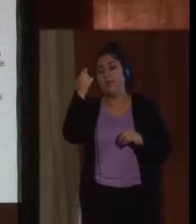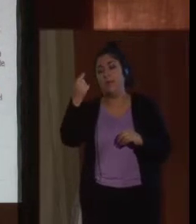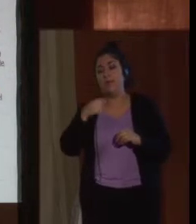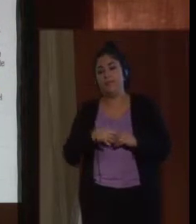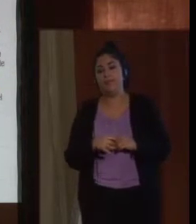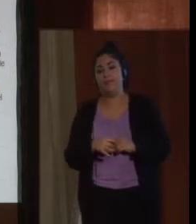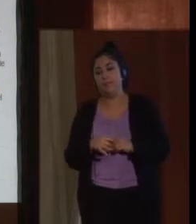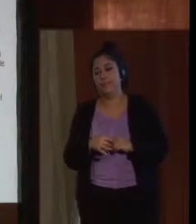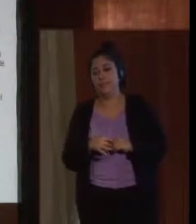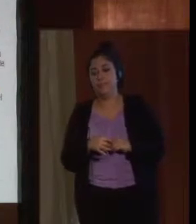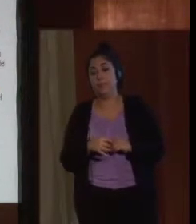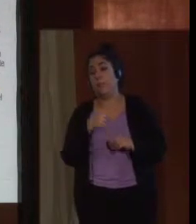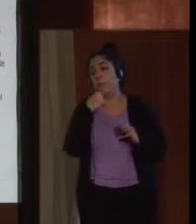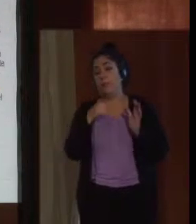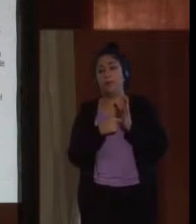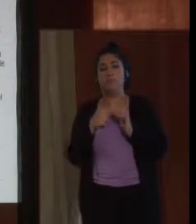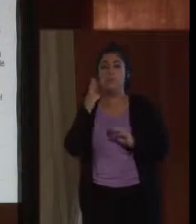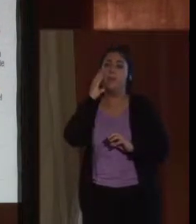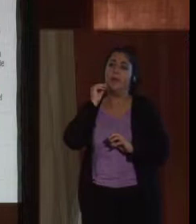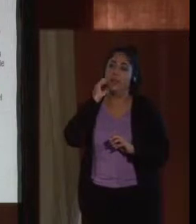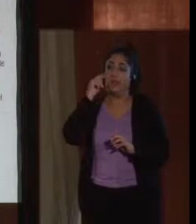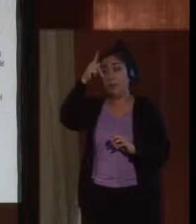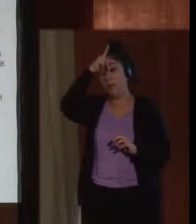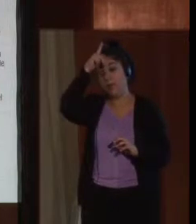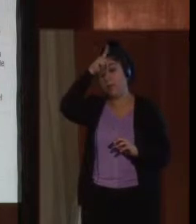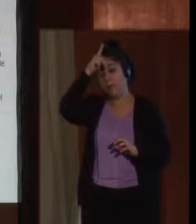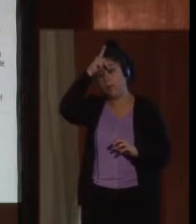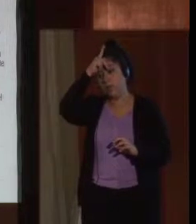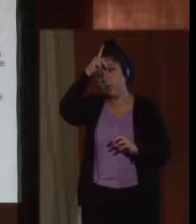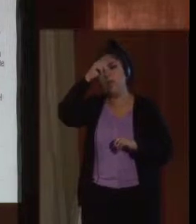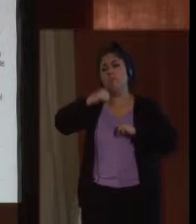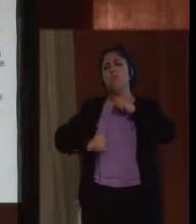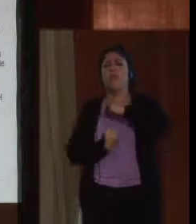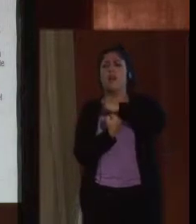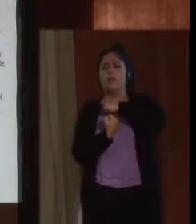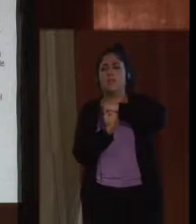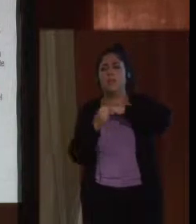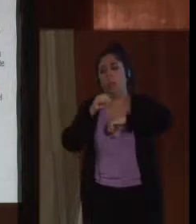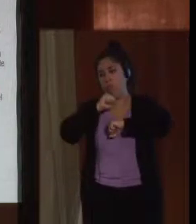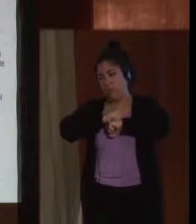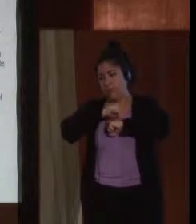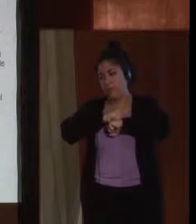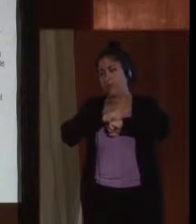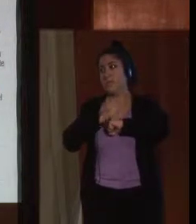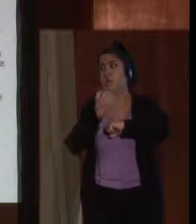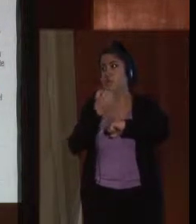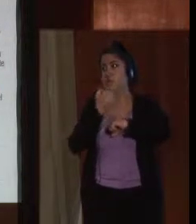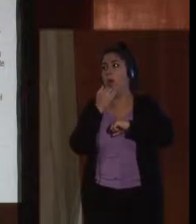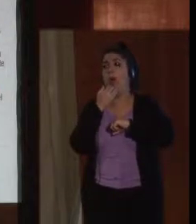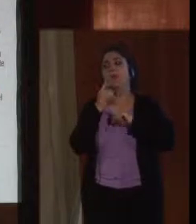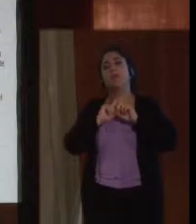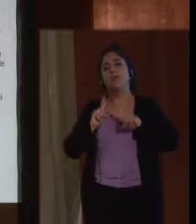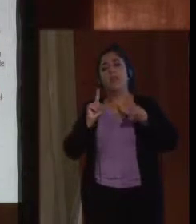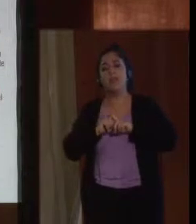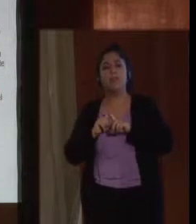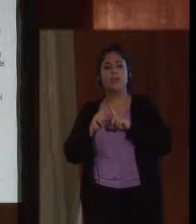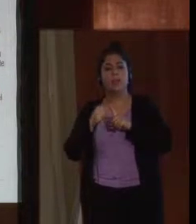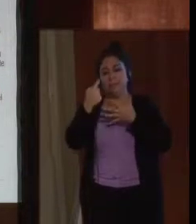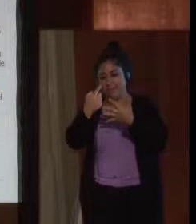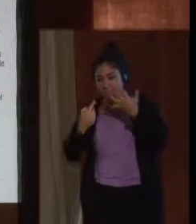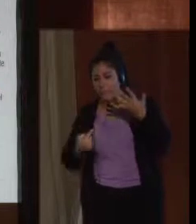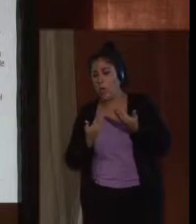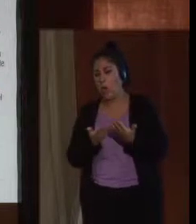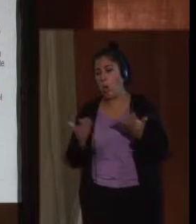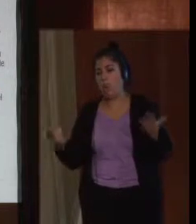metodológicas que se han venido dando en esa parte que yo les decía en la línea del tiempo. Cómo desde el año 2006 se